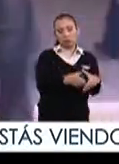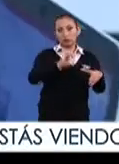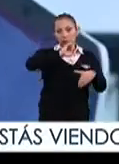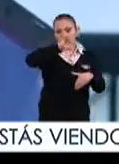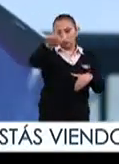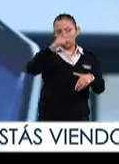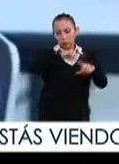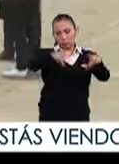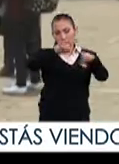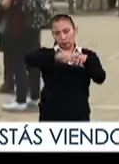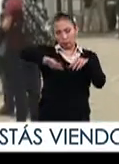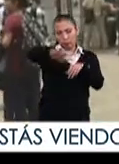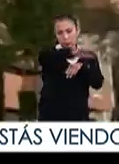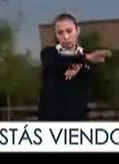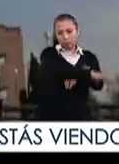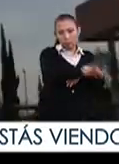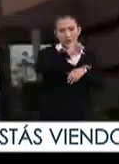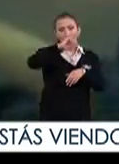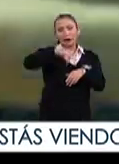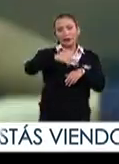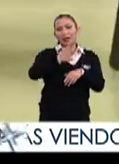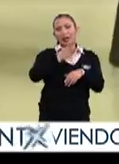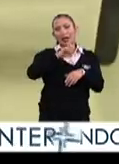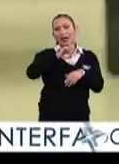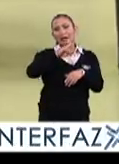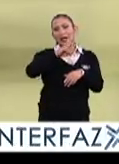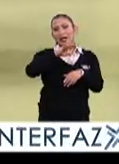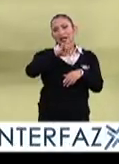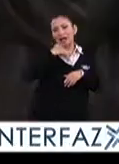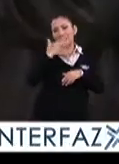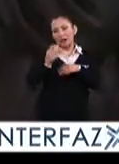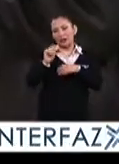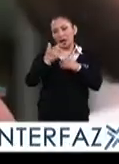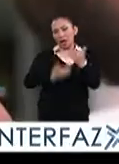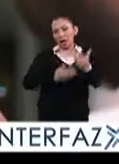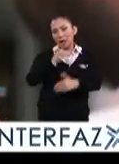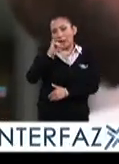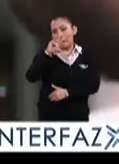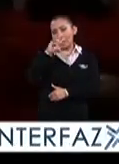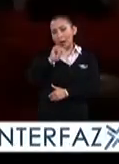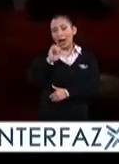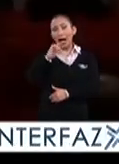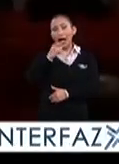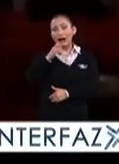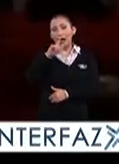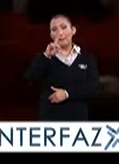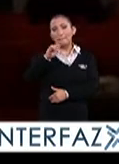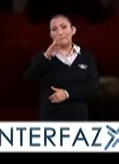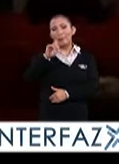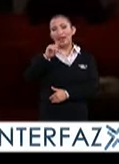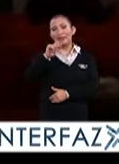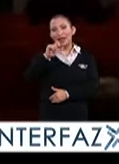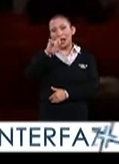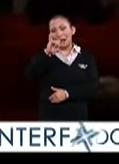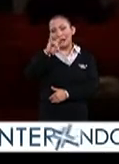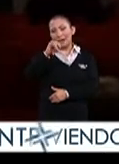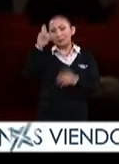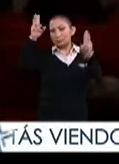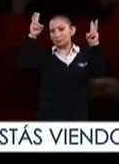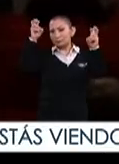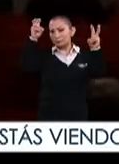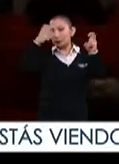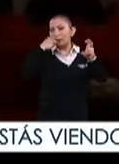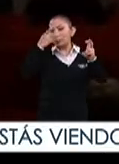Profesional Interdisciplinaria en Ingeniería y Tecnologías Avanzadas del IPN, Ángel Pretelín, ofreció la